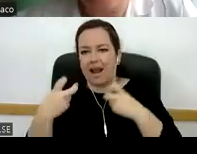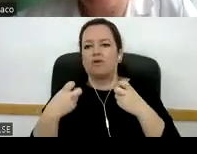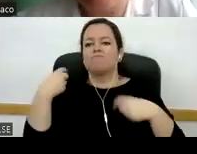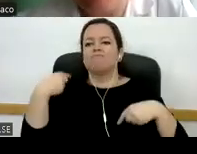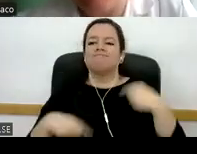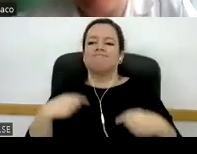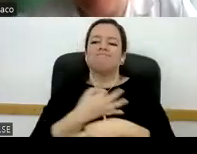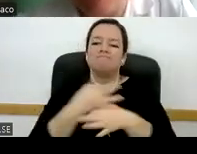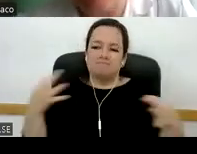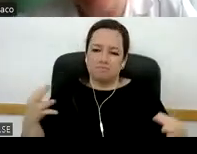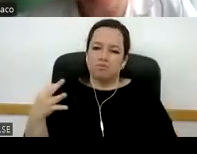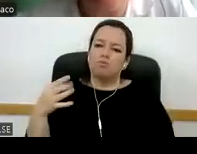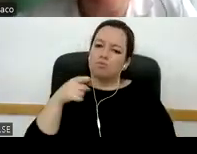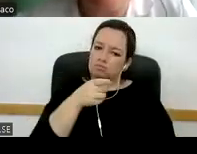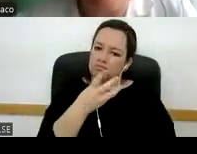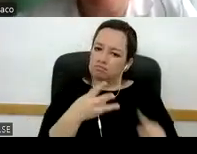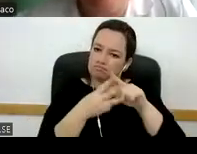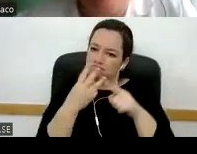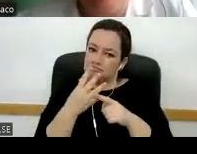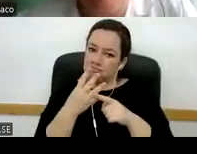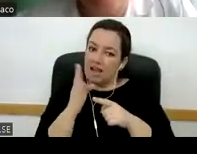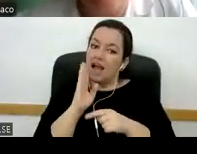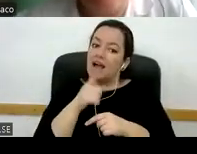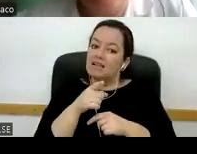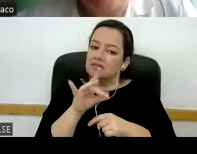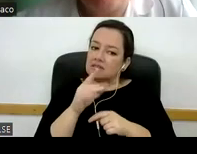Por lo tanto, sí que por aquí sí podemos meter,